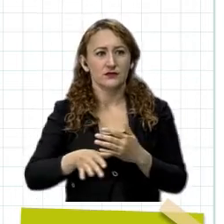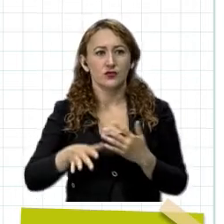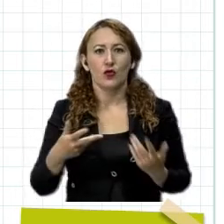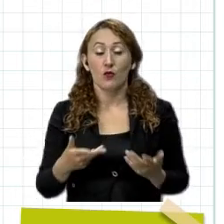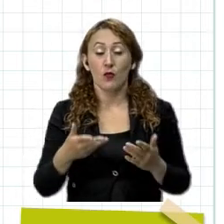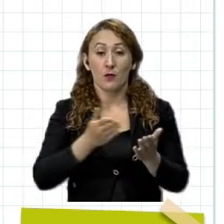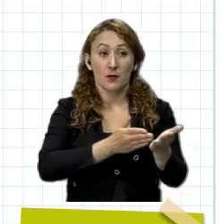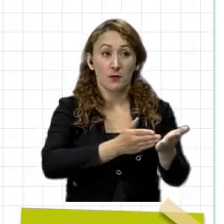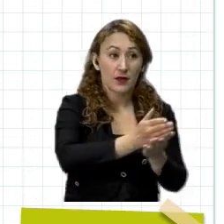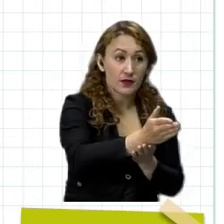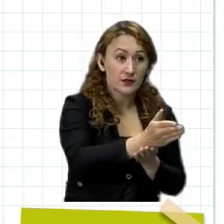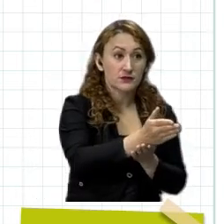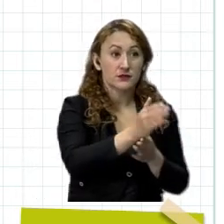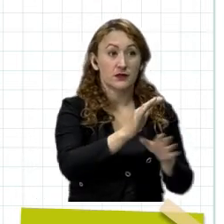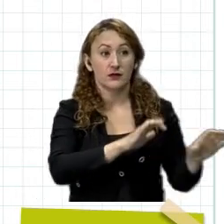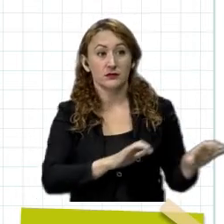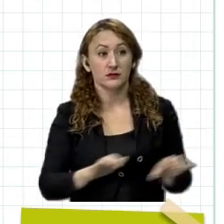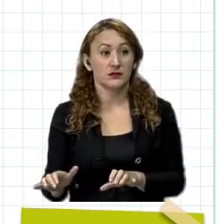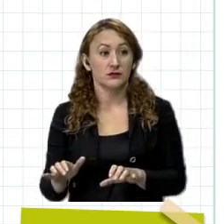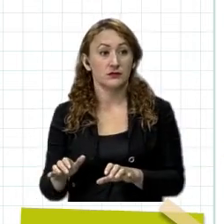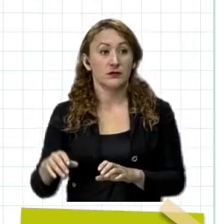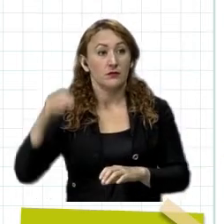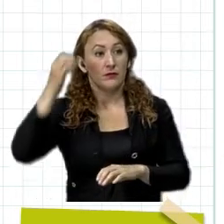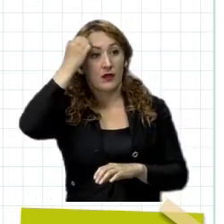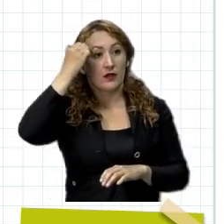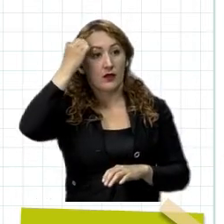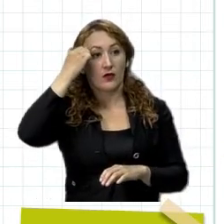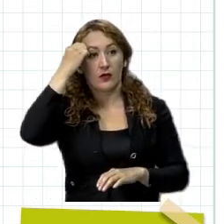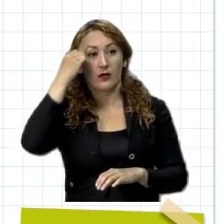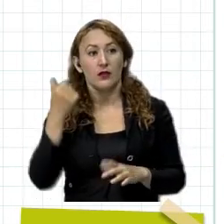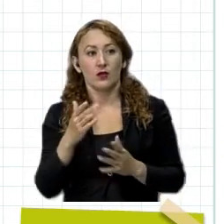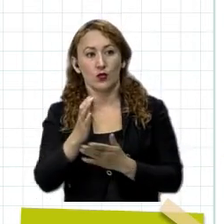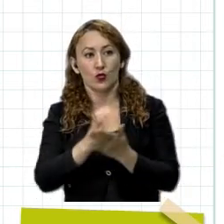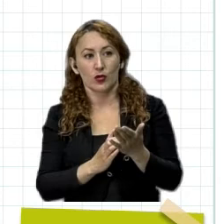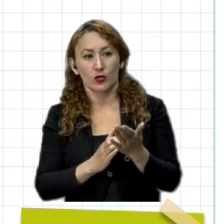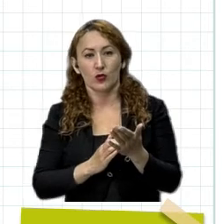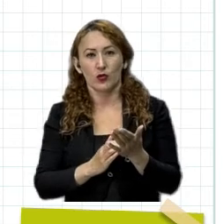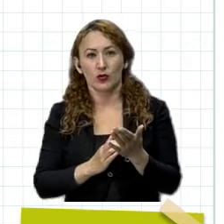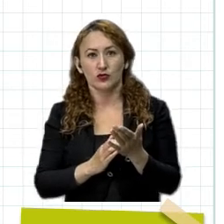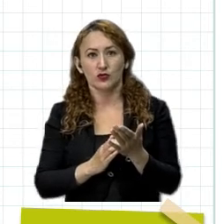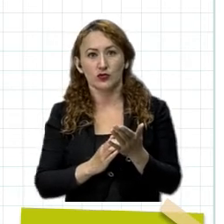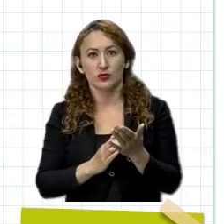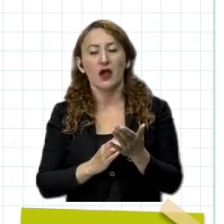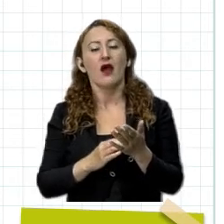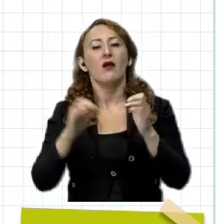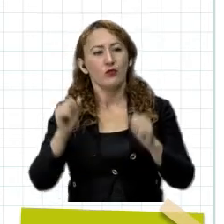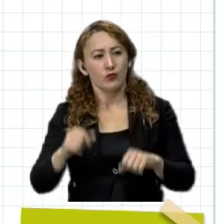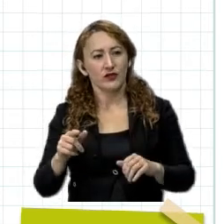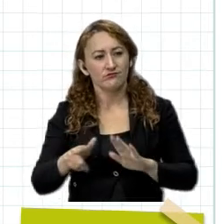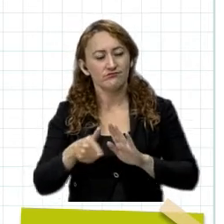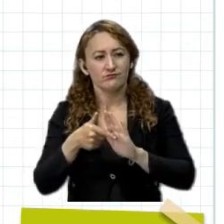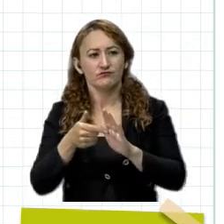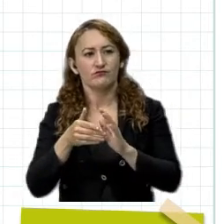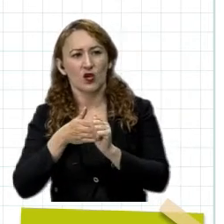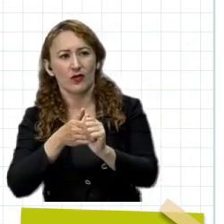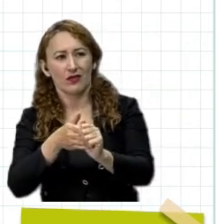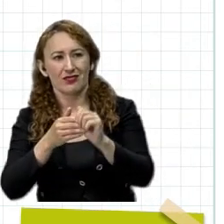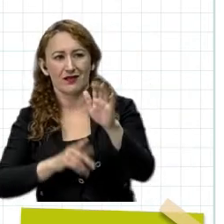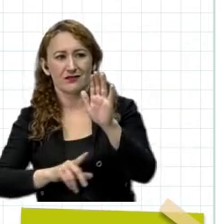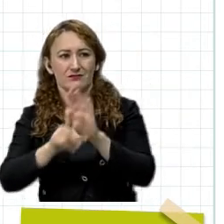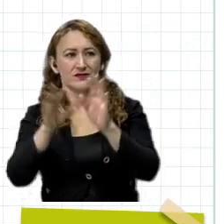permanencia, otro tipo de pedagogía, currículos pertinentes, estén orientados por ese lema.